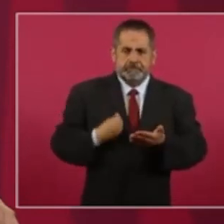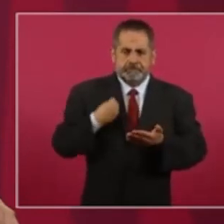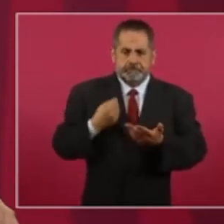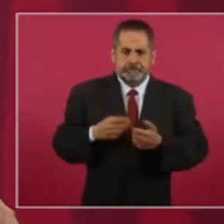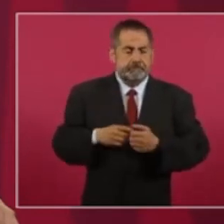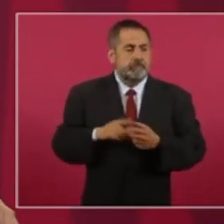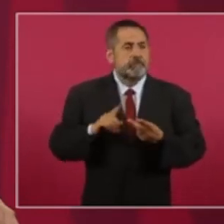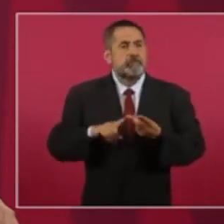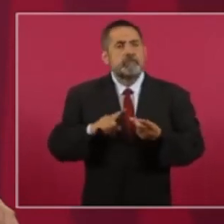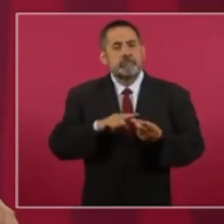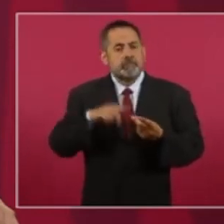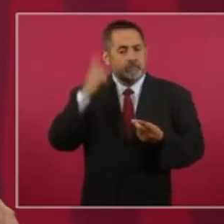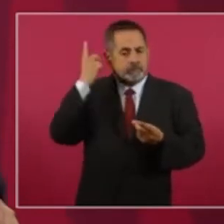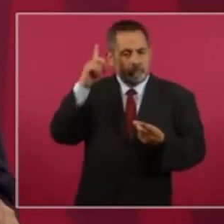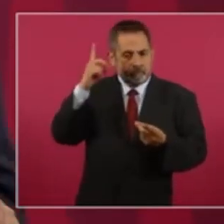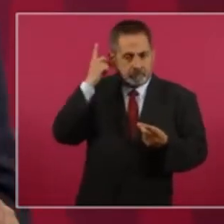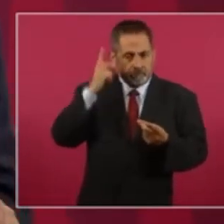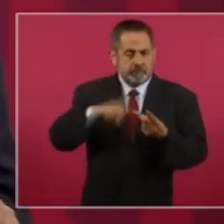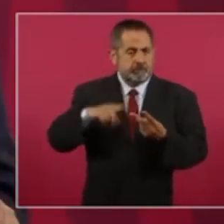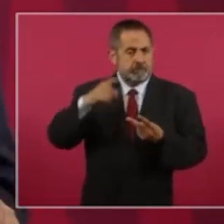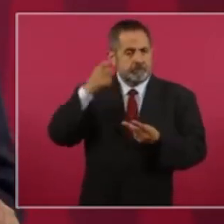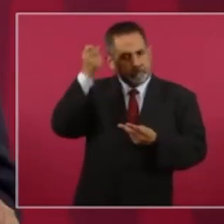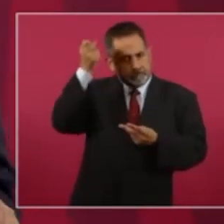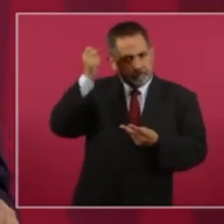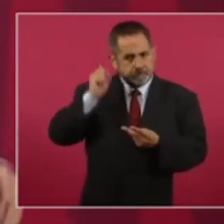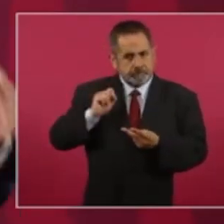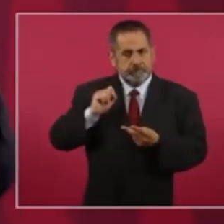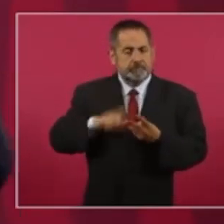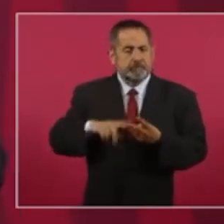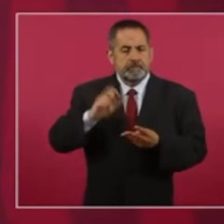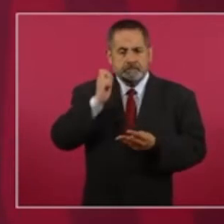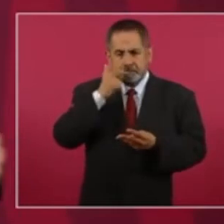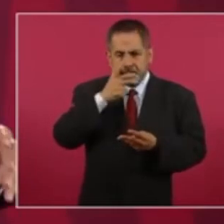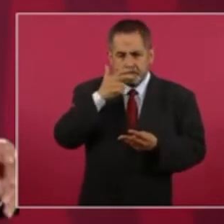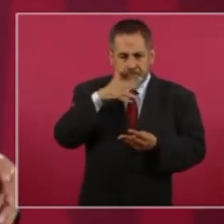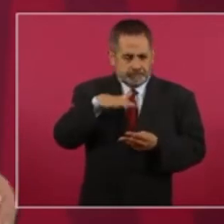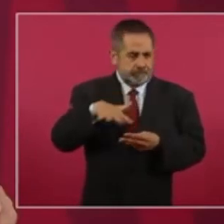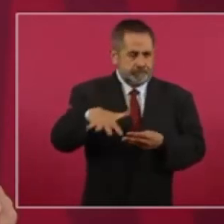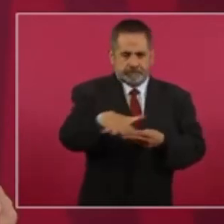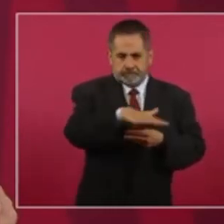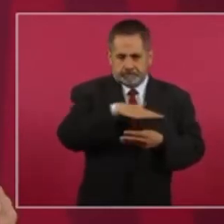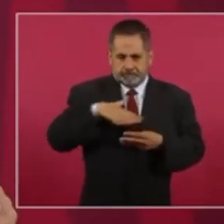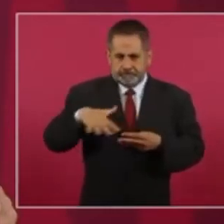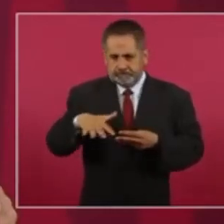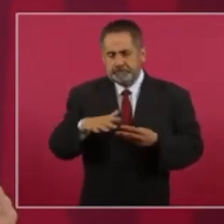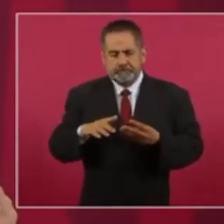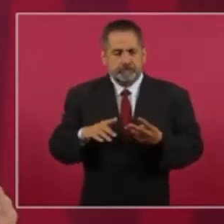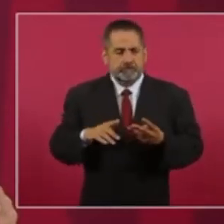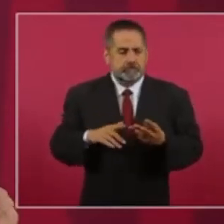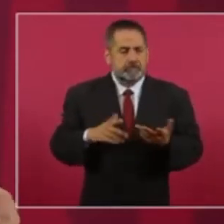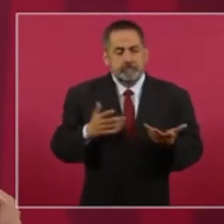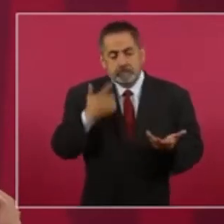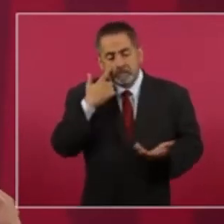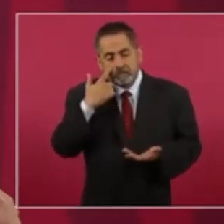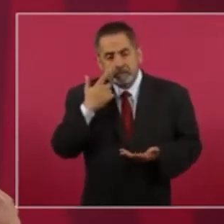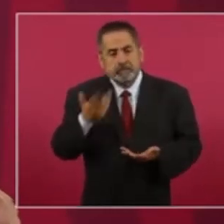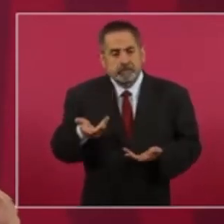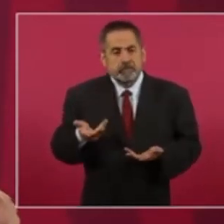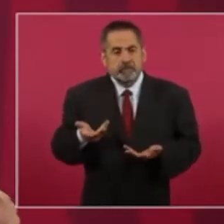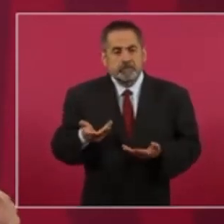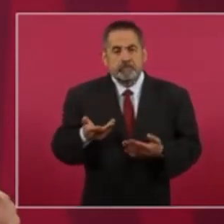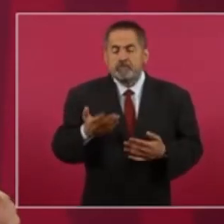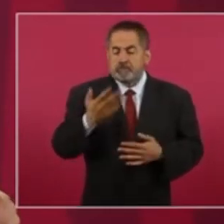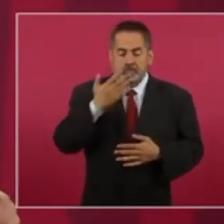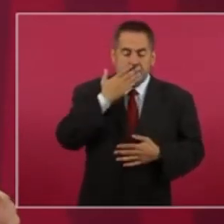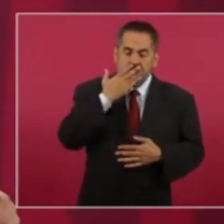Durango, en Sinaloa, en Chihuahua, en esa región, y tiene muy